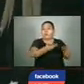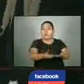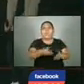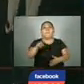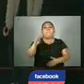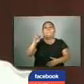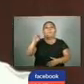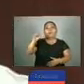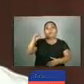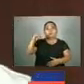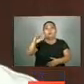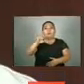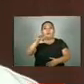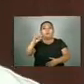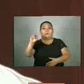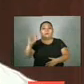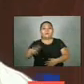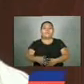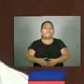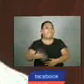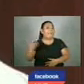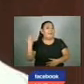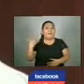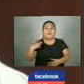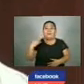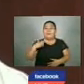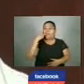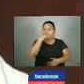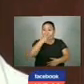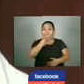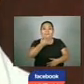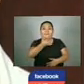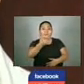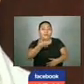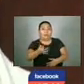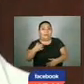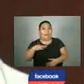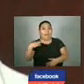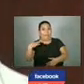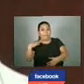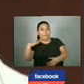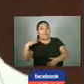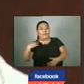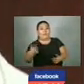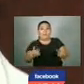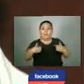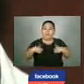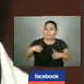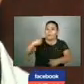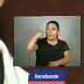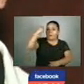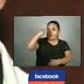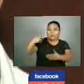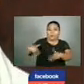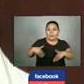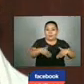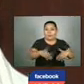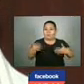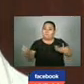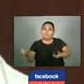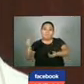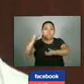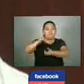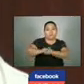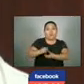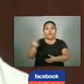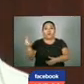503. La verdad ha sido una experiencia muy bonita, que me hayan tomado en cuenta en un evento tan importante a nivel nacional, pues junto a Ana Ludada